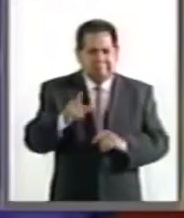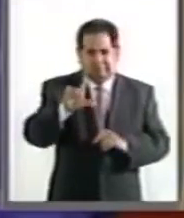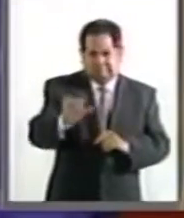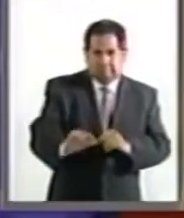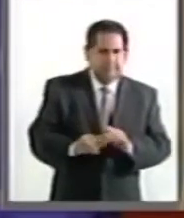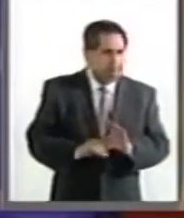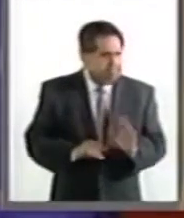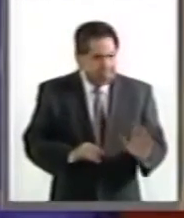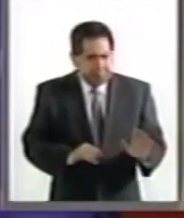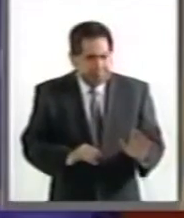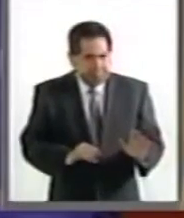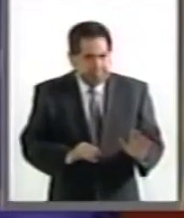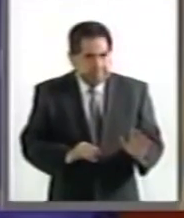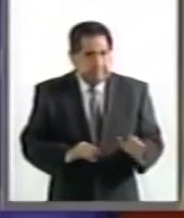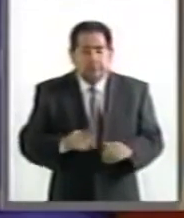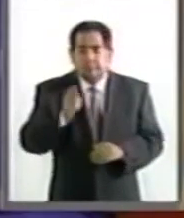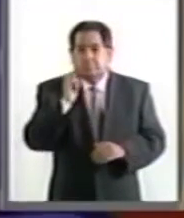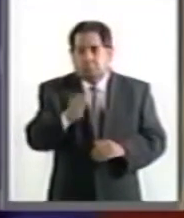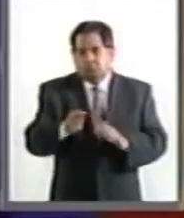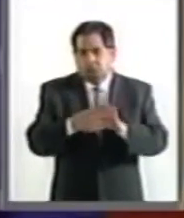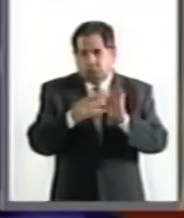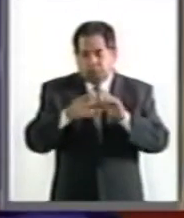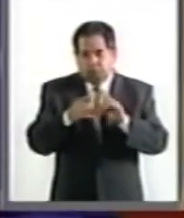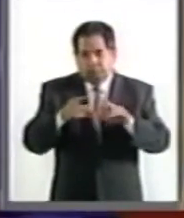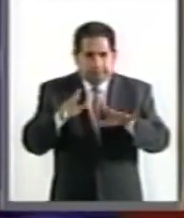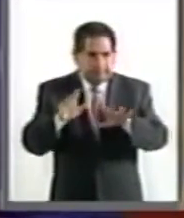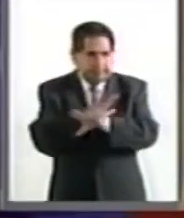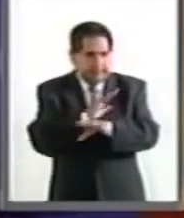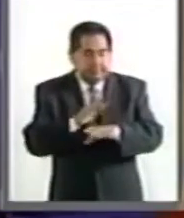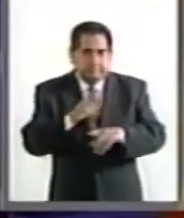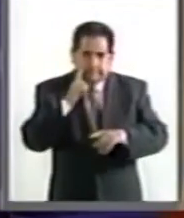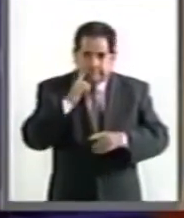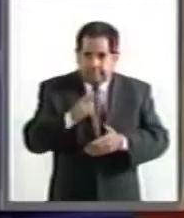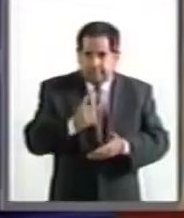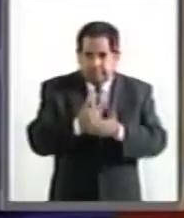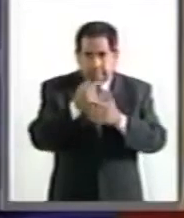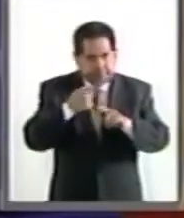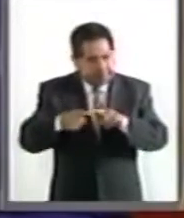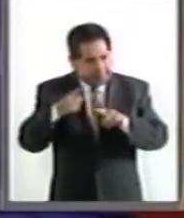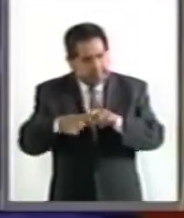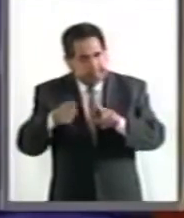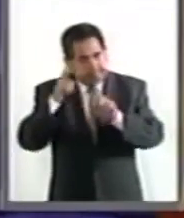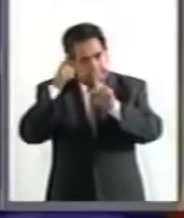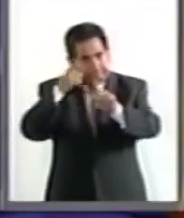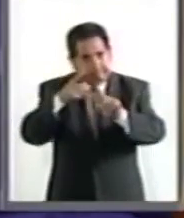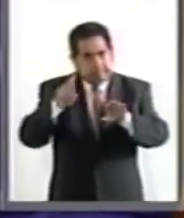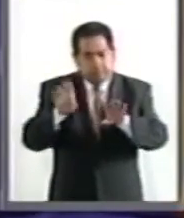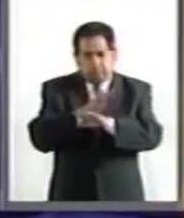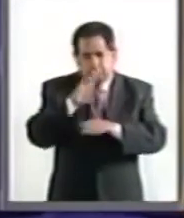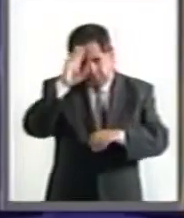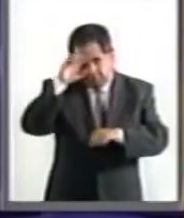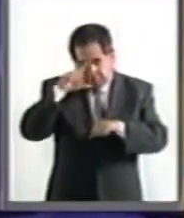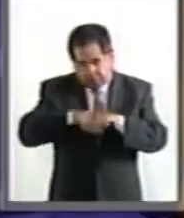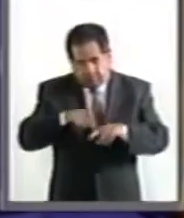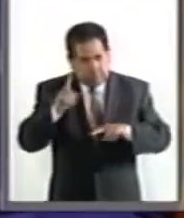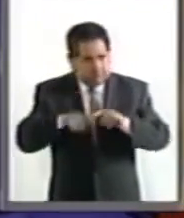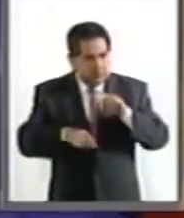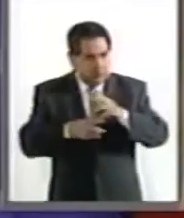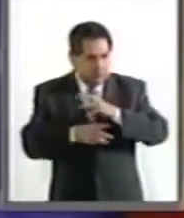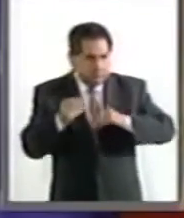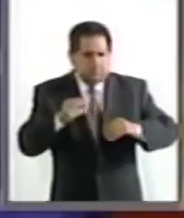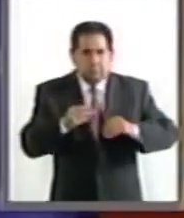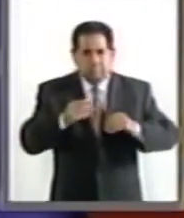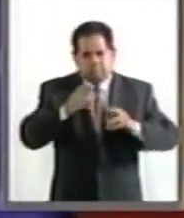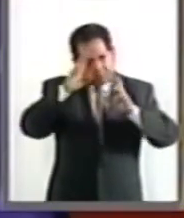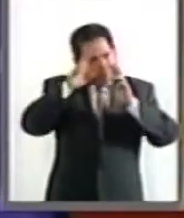esta discriminación nos lleva a enfrentar una gran cantidad de retos, sobre todo de tipo cultural, para reconocer